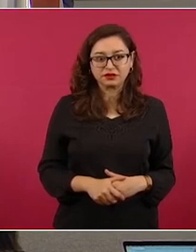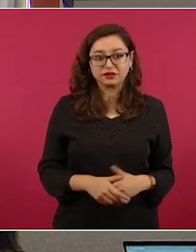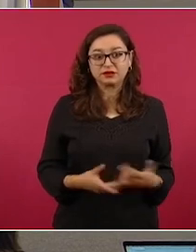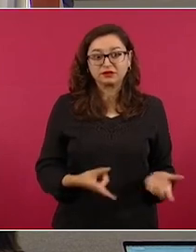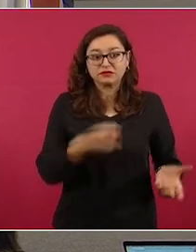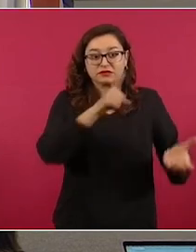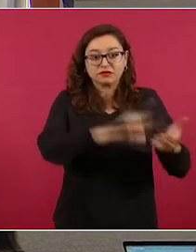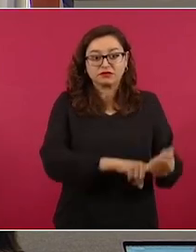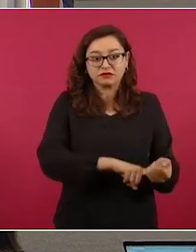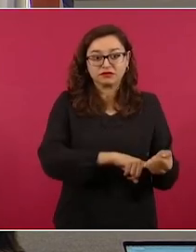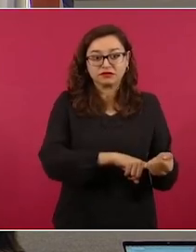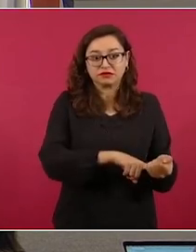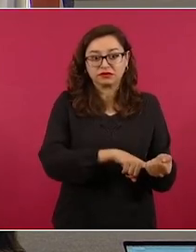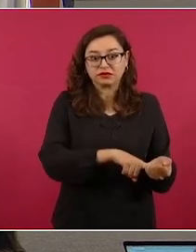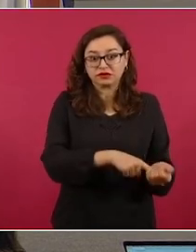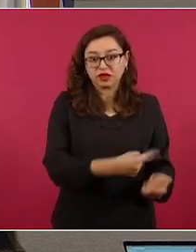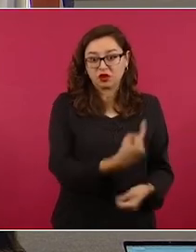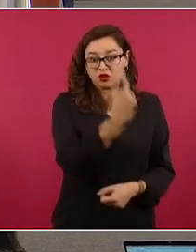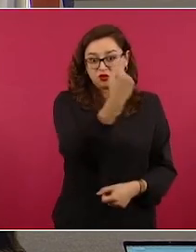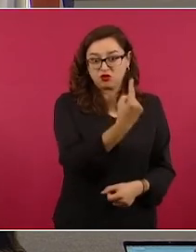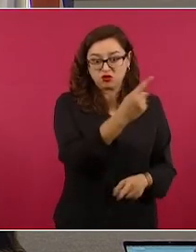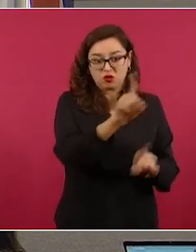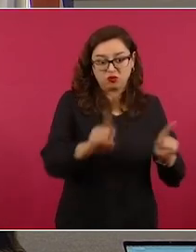Su ministro del Interior. ¿Quién?